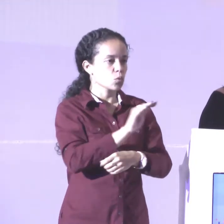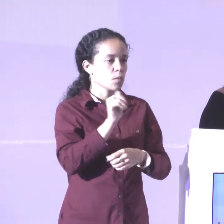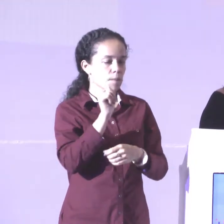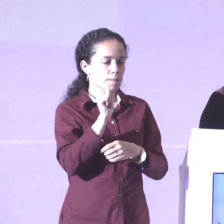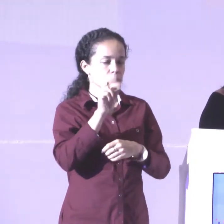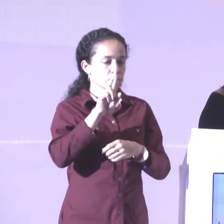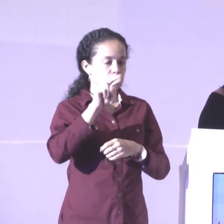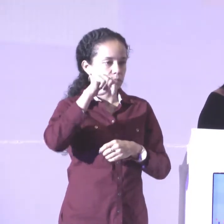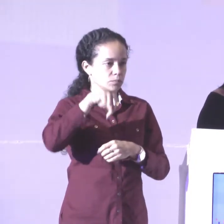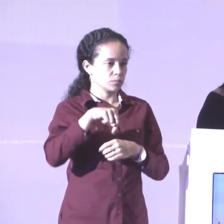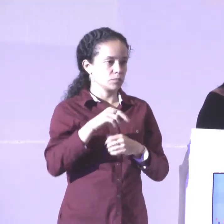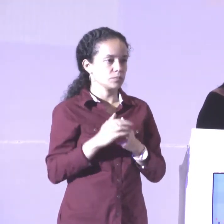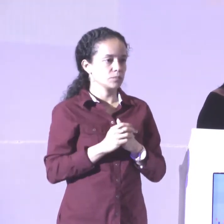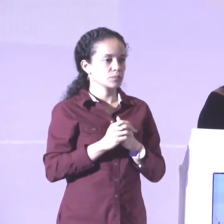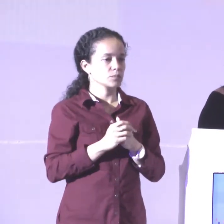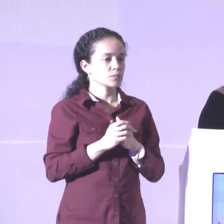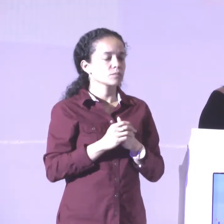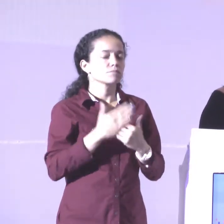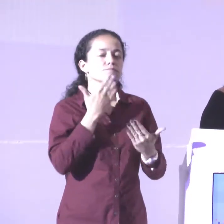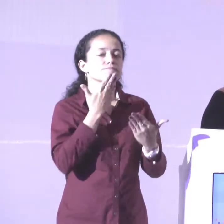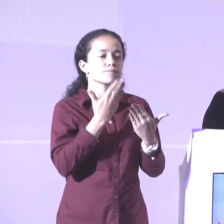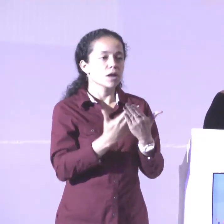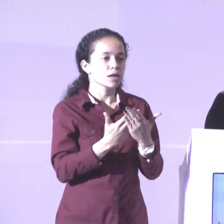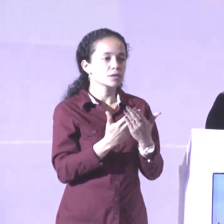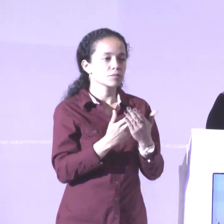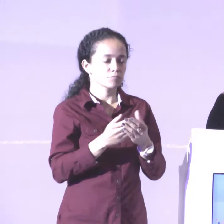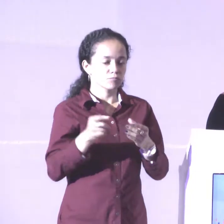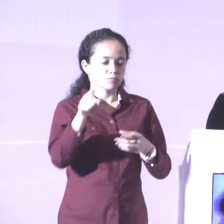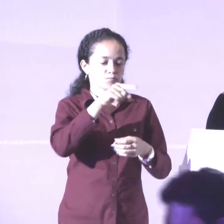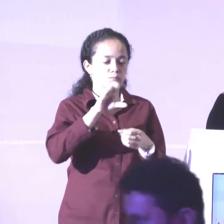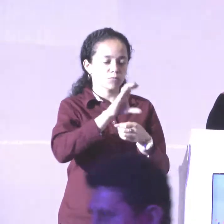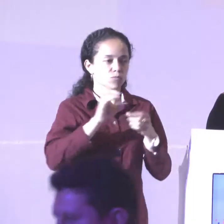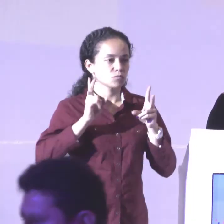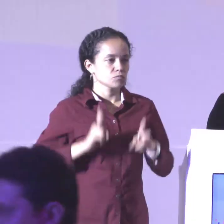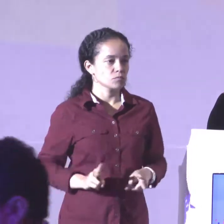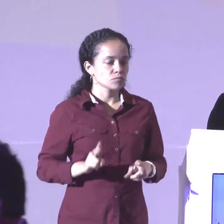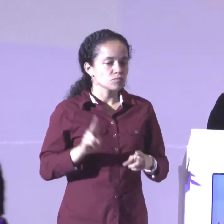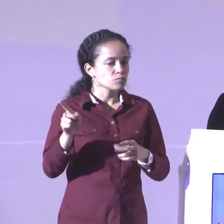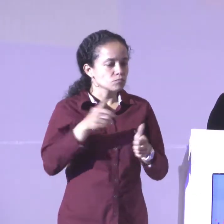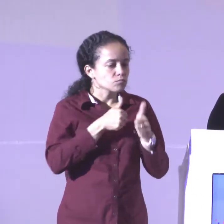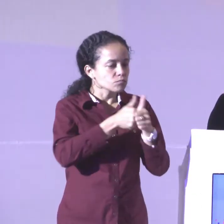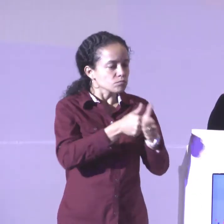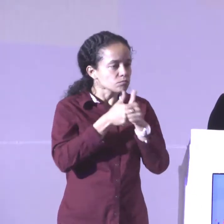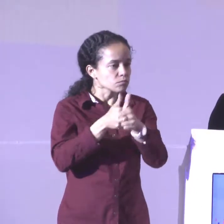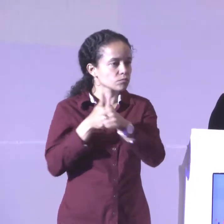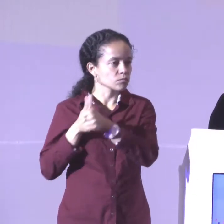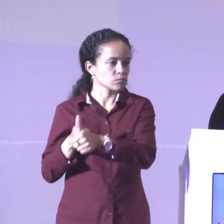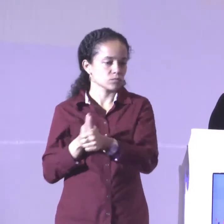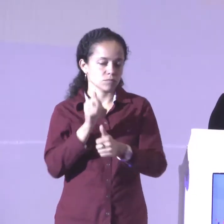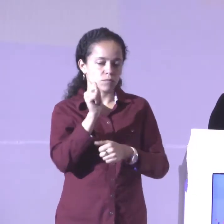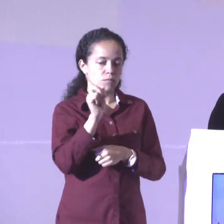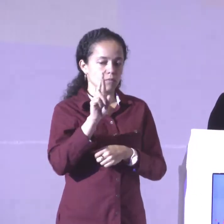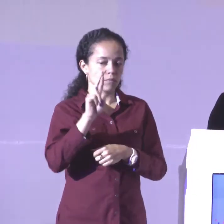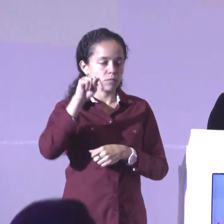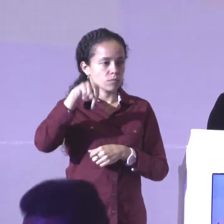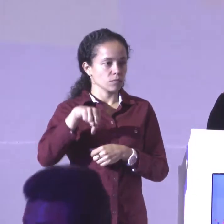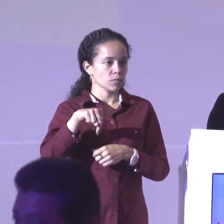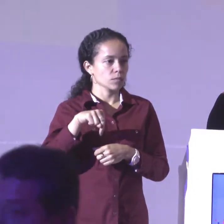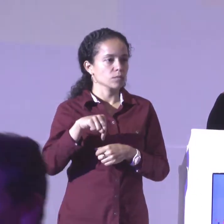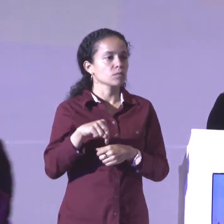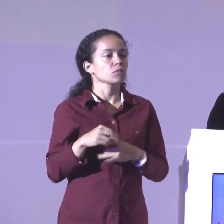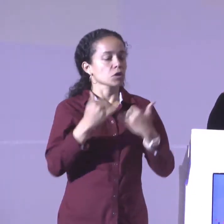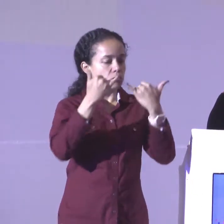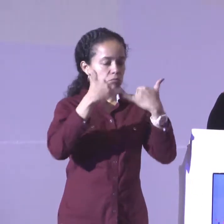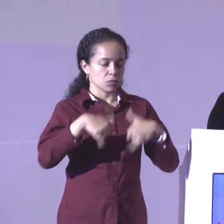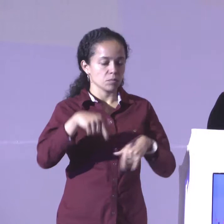la Reincorporación. Agradecemos a la ciudadanía por su interés y seguimiento a los procesos misionales de la ARN y damos así